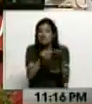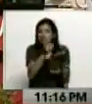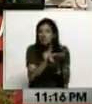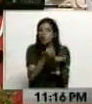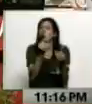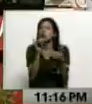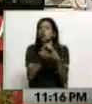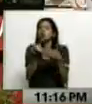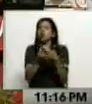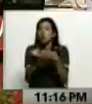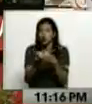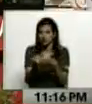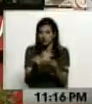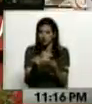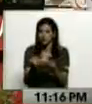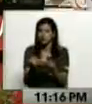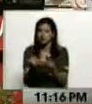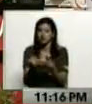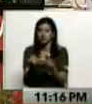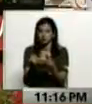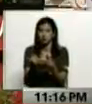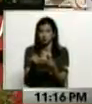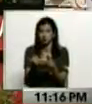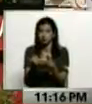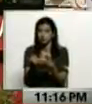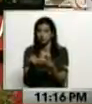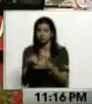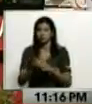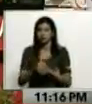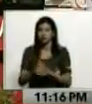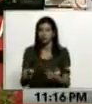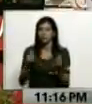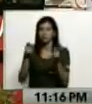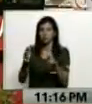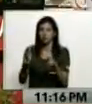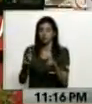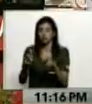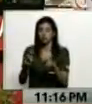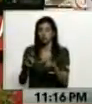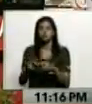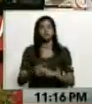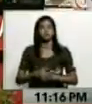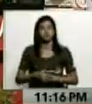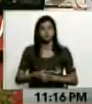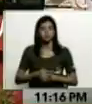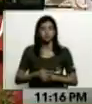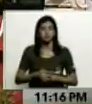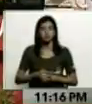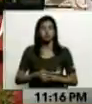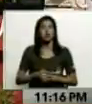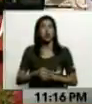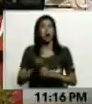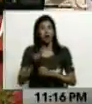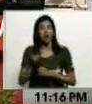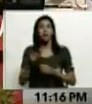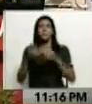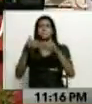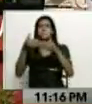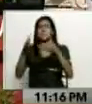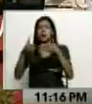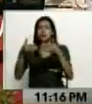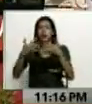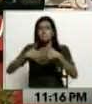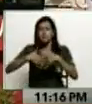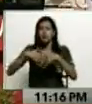impuestos los dólares sadis invertidos en su empresa polymer Chemical Corporation Ajá